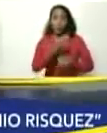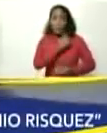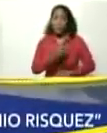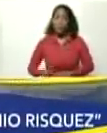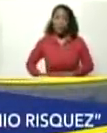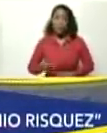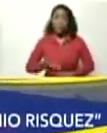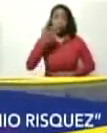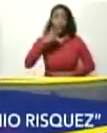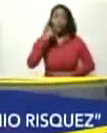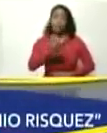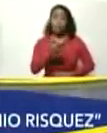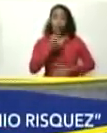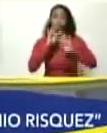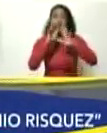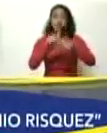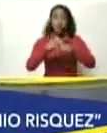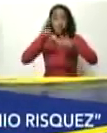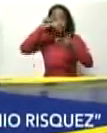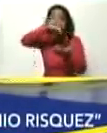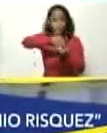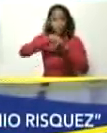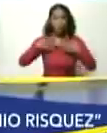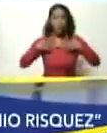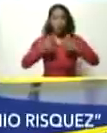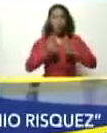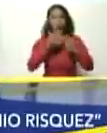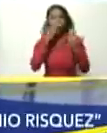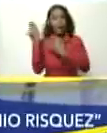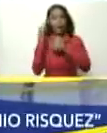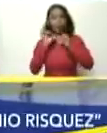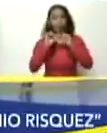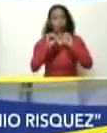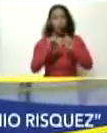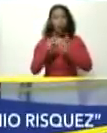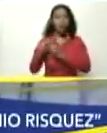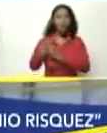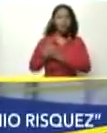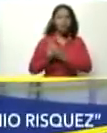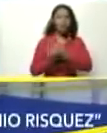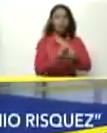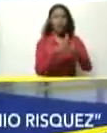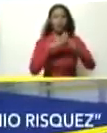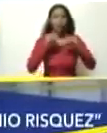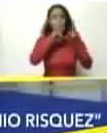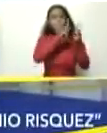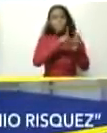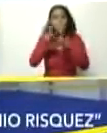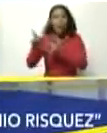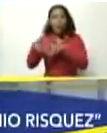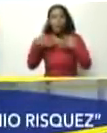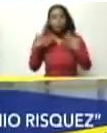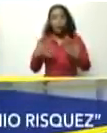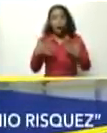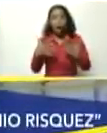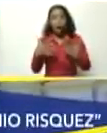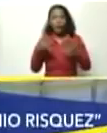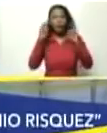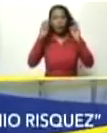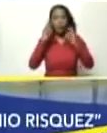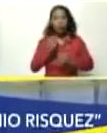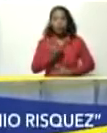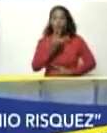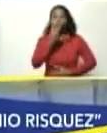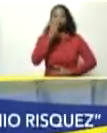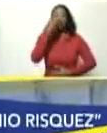importante también decirle que este centro de salud va a seguir acompañando todo el plan del triaje respiratorio para